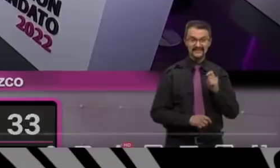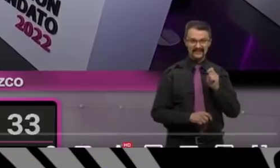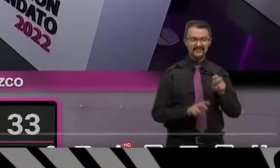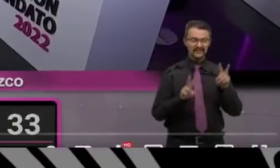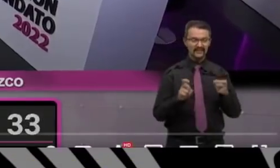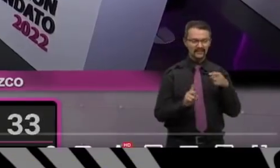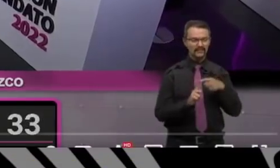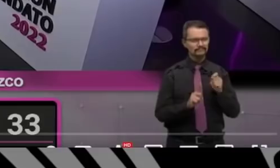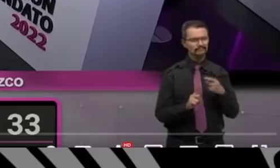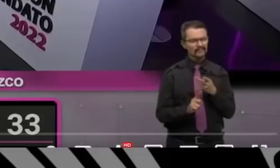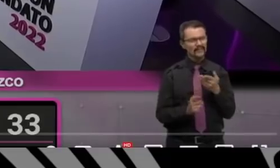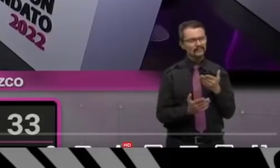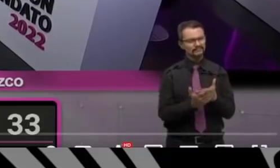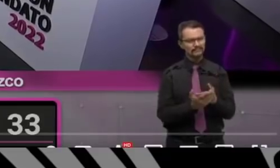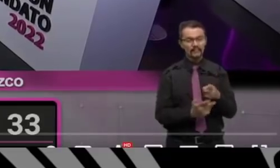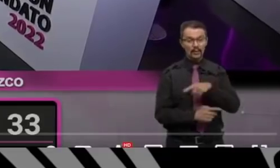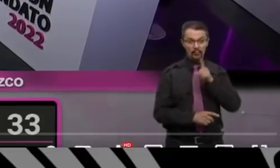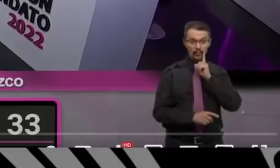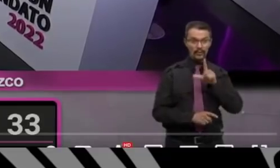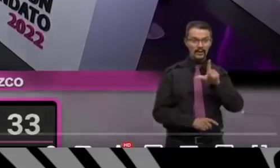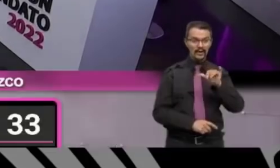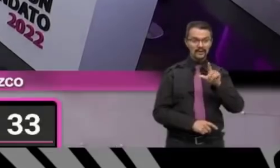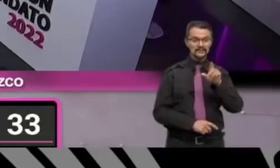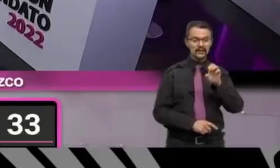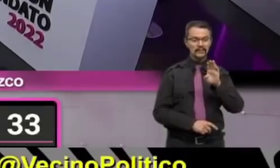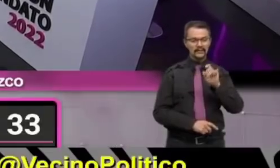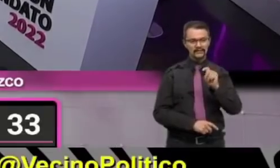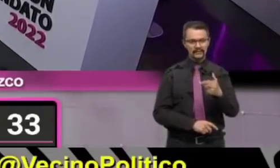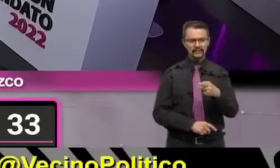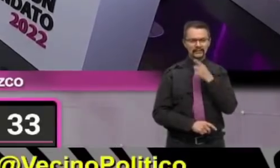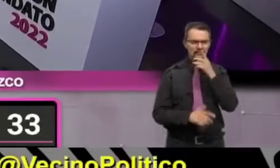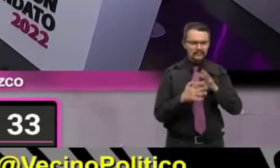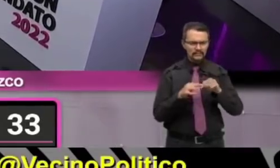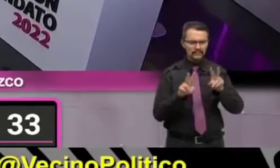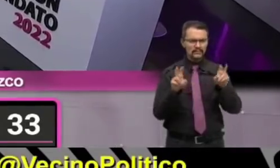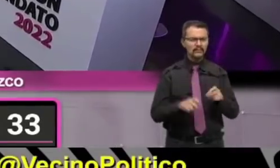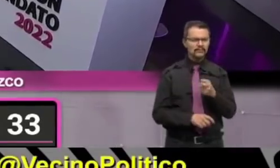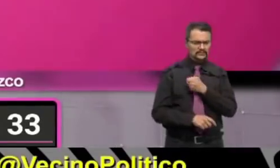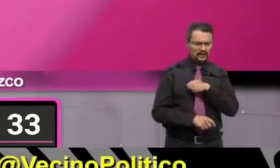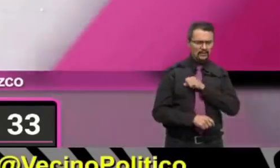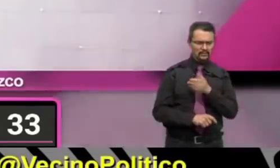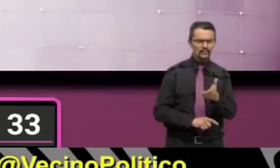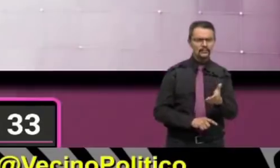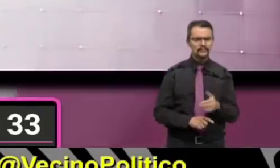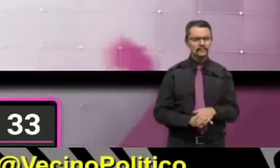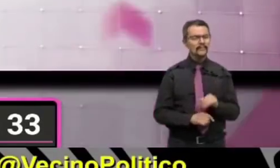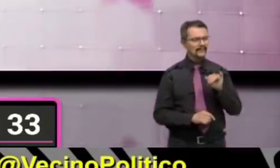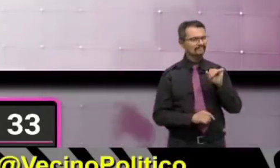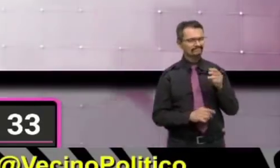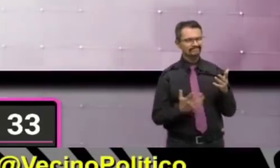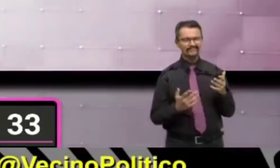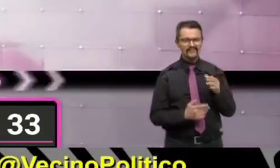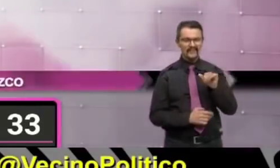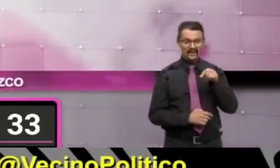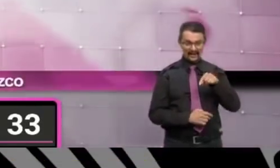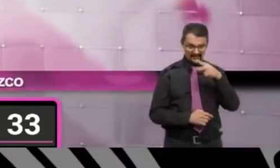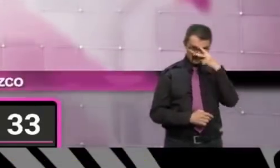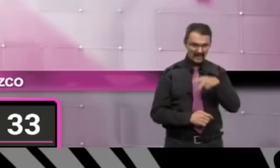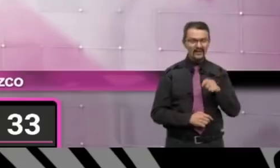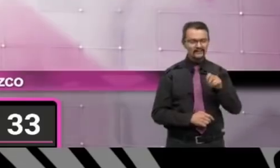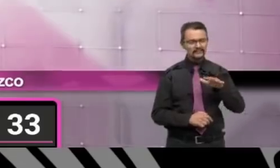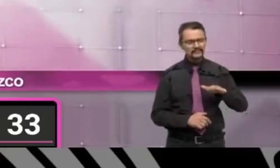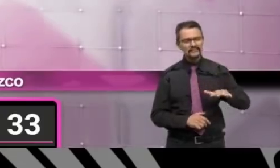Lizeth, último comentario de salud y pasamos a otros asuntos. Pues como bien mencionas, Luisa, y como bien menciona también Sofía, es cierto, nuestro país ha estado por años olvidado también en una